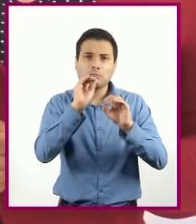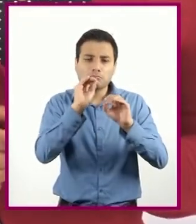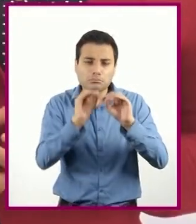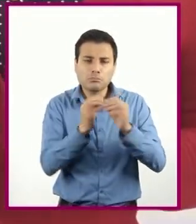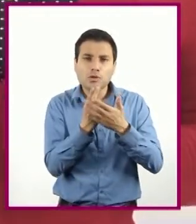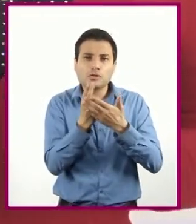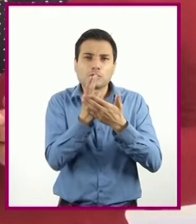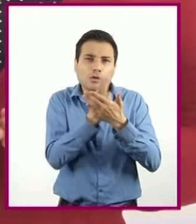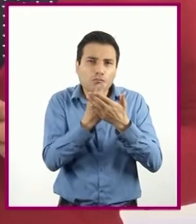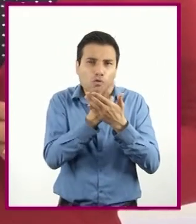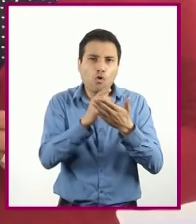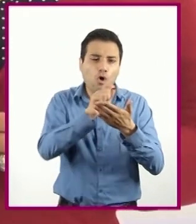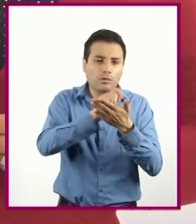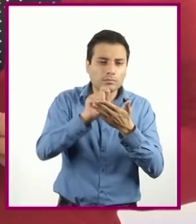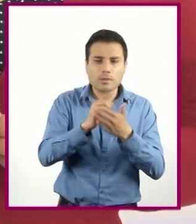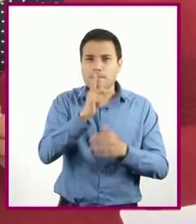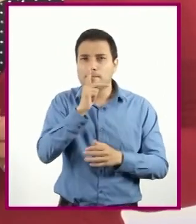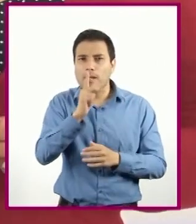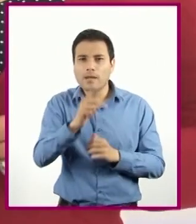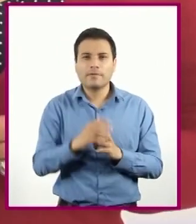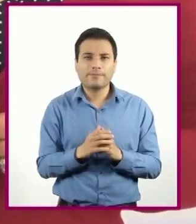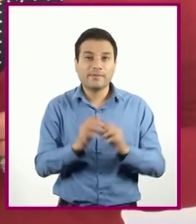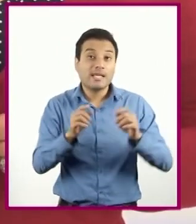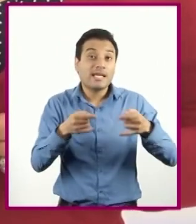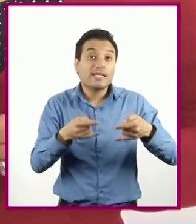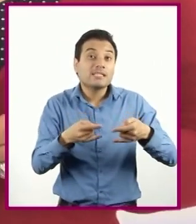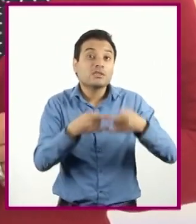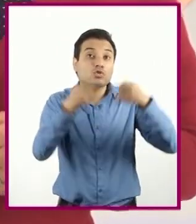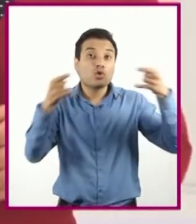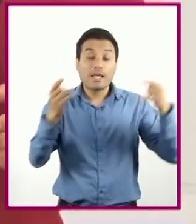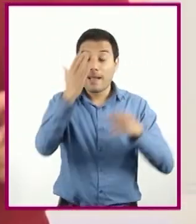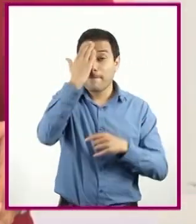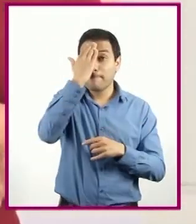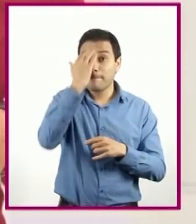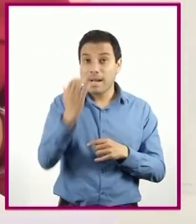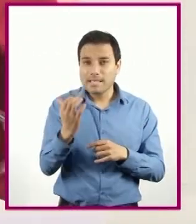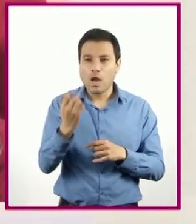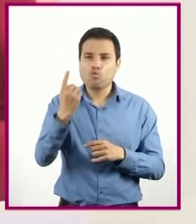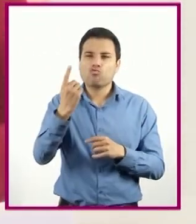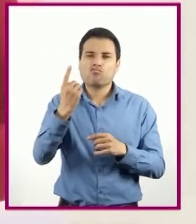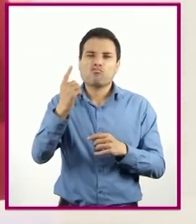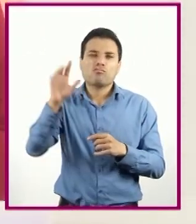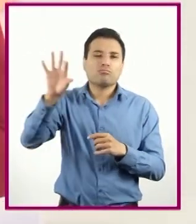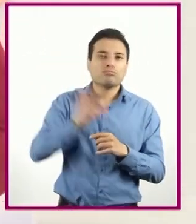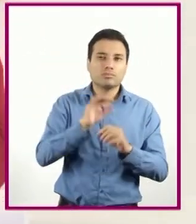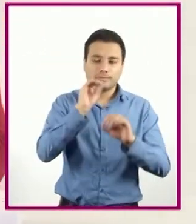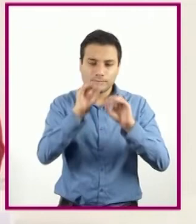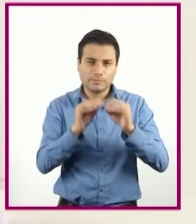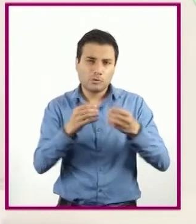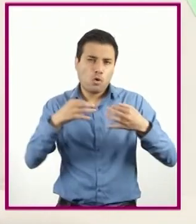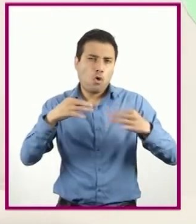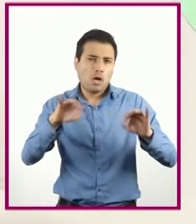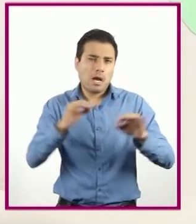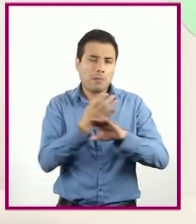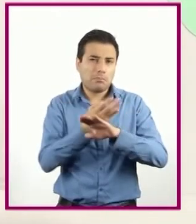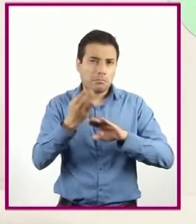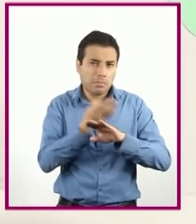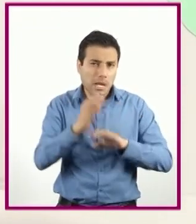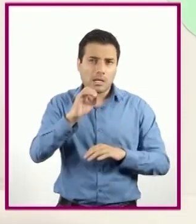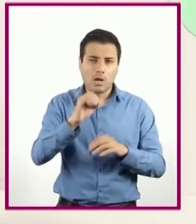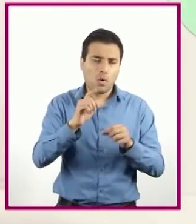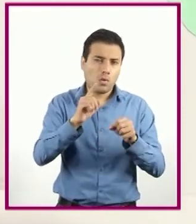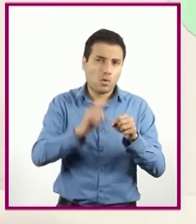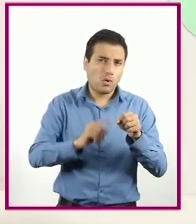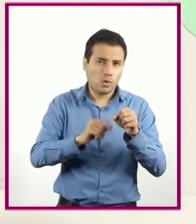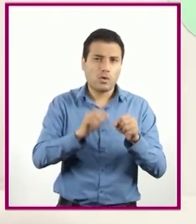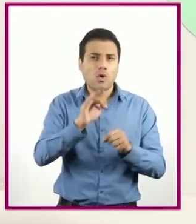que nos cuente un aspecto de la historia de la civilización maya. En una hoja blanca o de color que puede ser